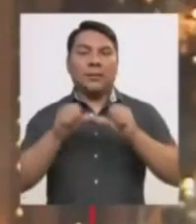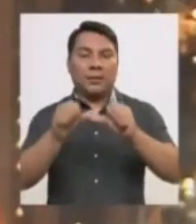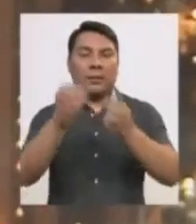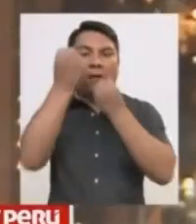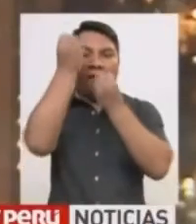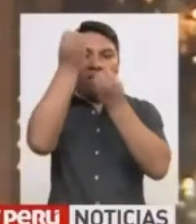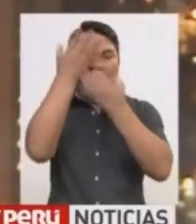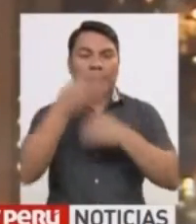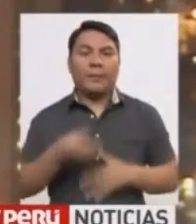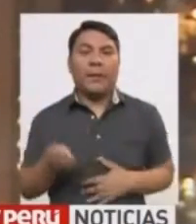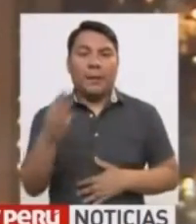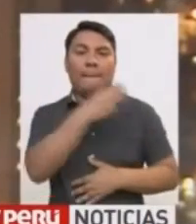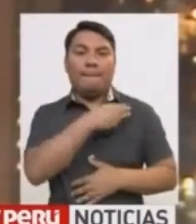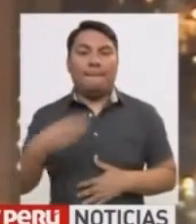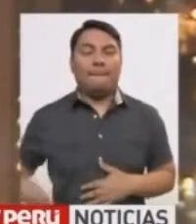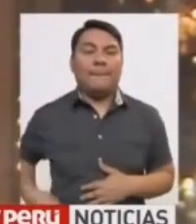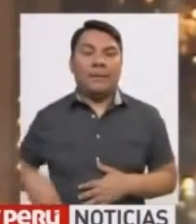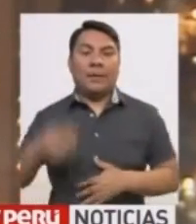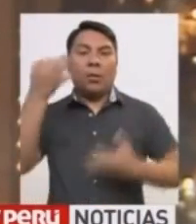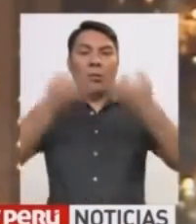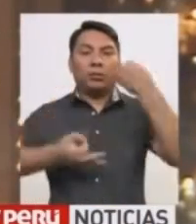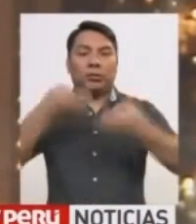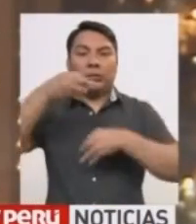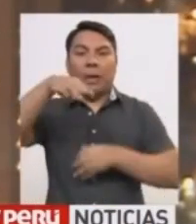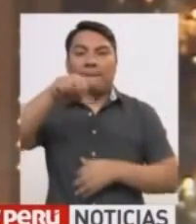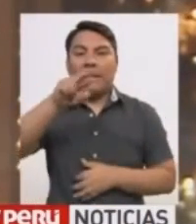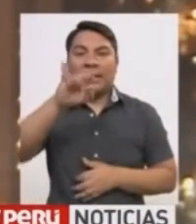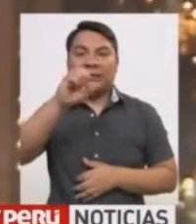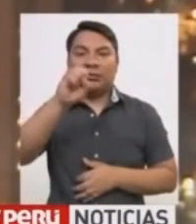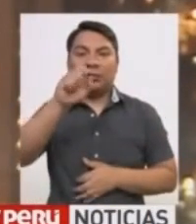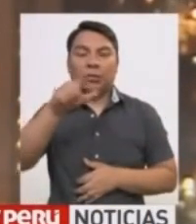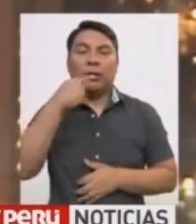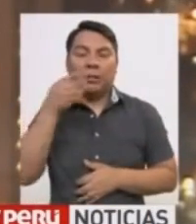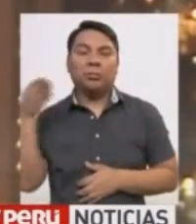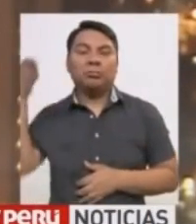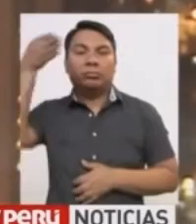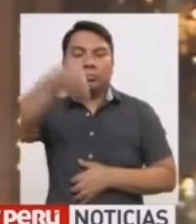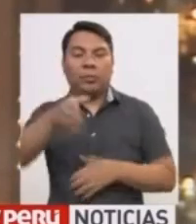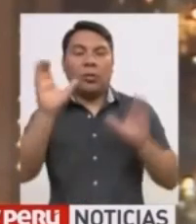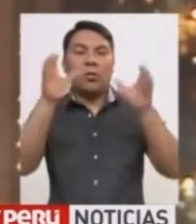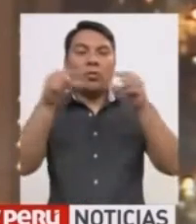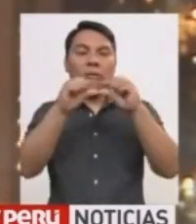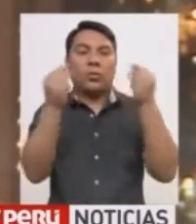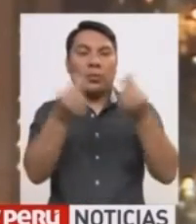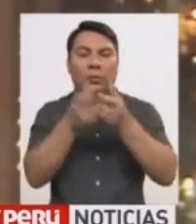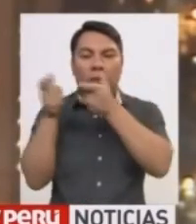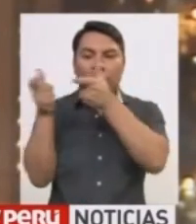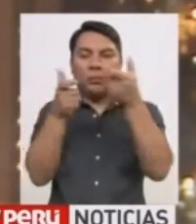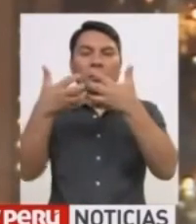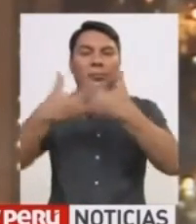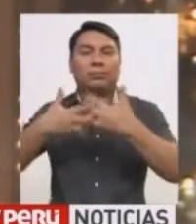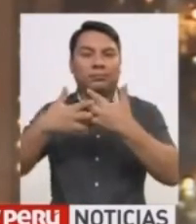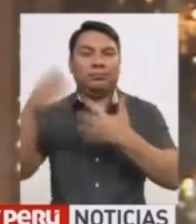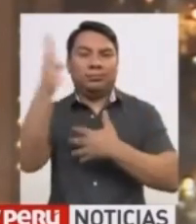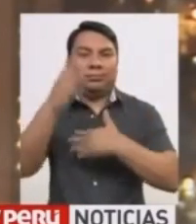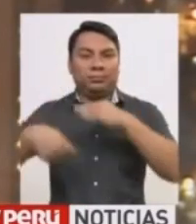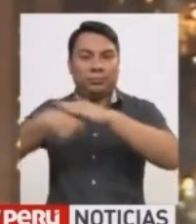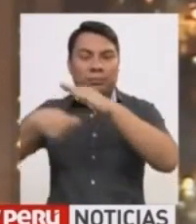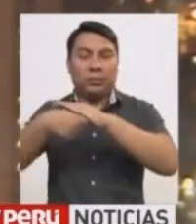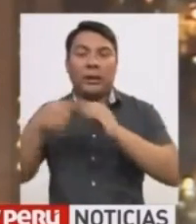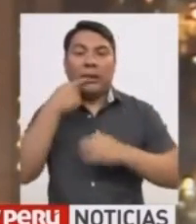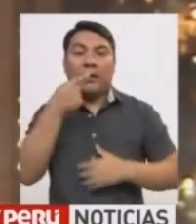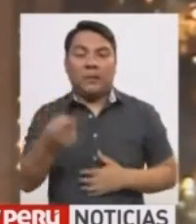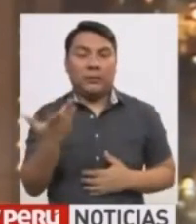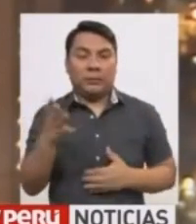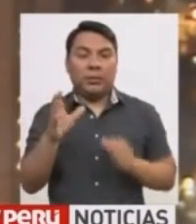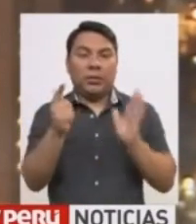La ministra de Justicia, Marisol Pérez Tello, se presentó ante la Comisión Lavallato del Congreso de la República y dijo que el decreto